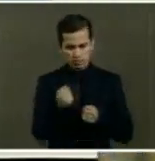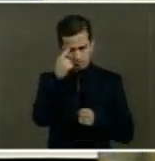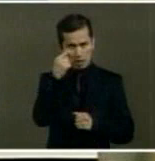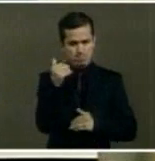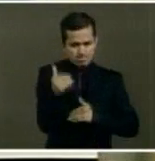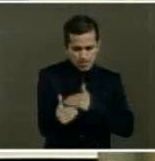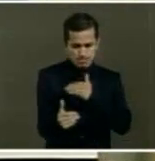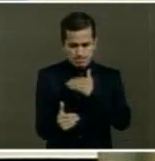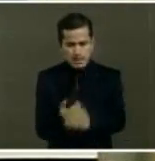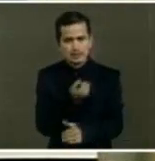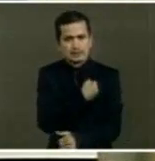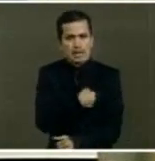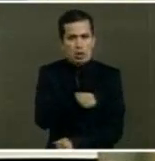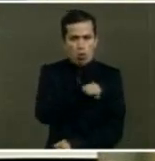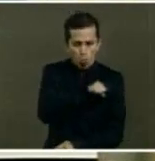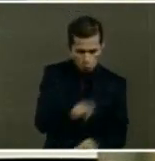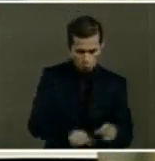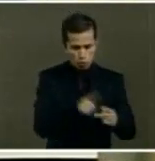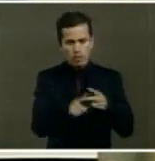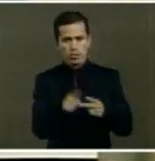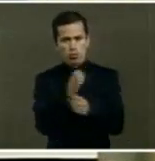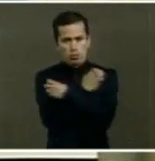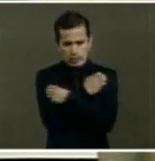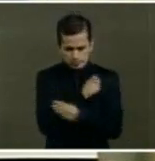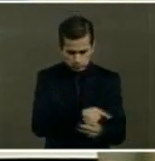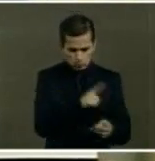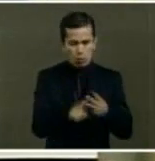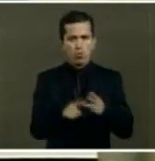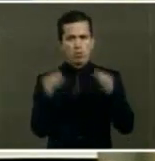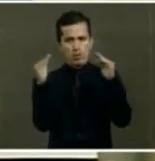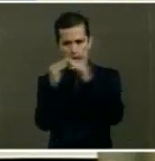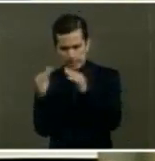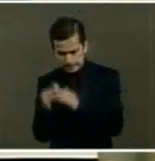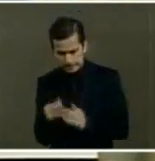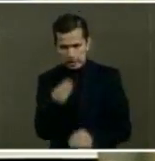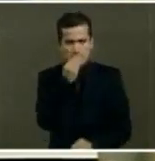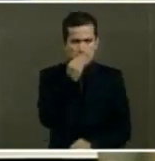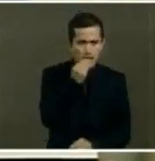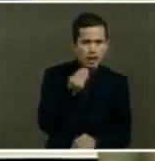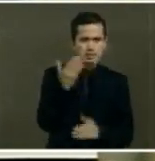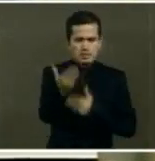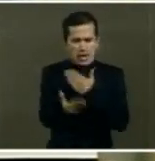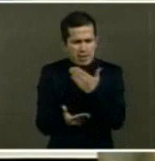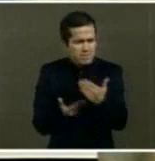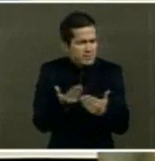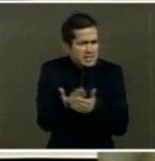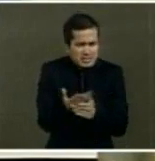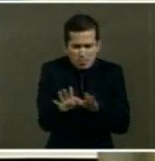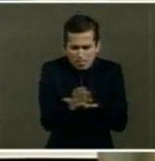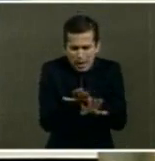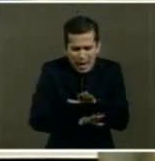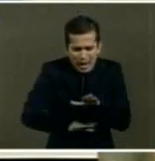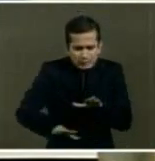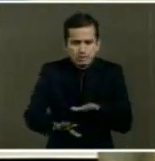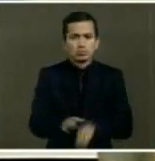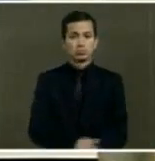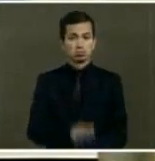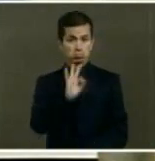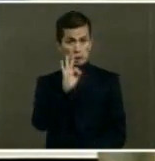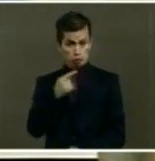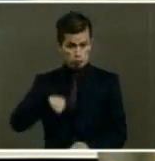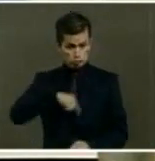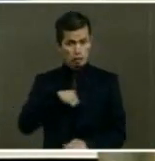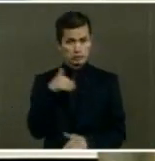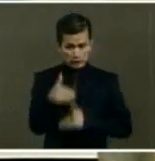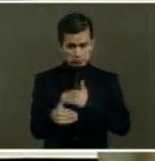alimentación, en educación, en vivienda, en servicios básicos. Si seguimos por ese camino, en el mediano plazo